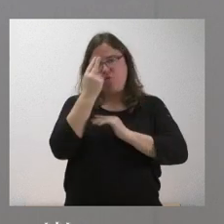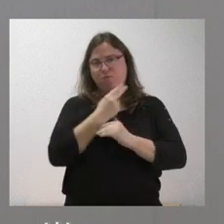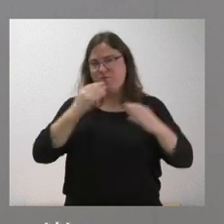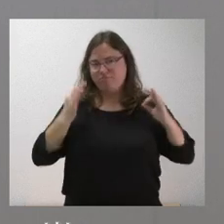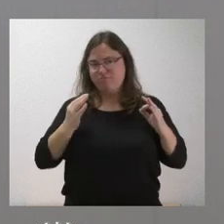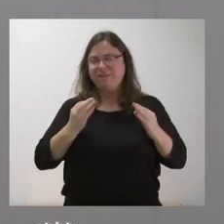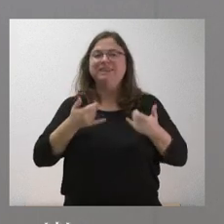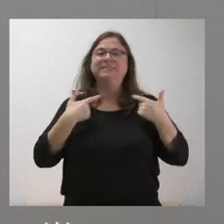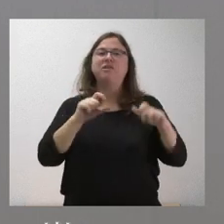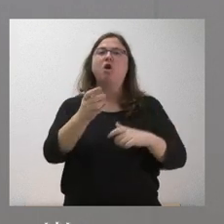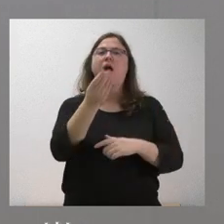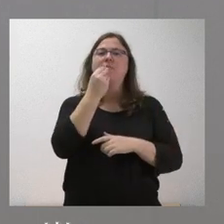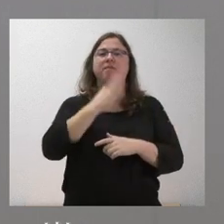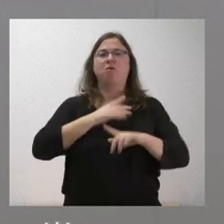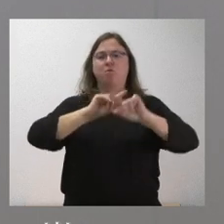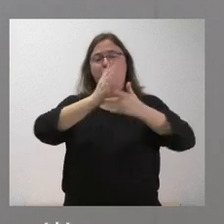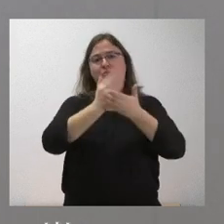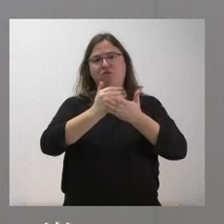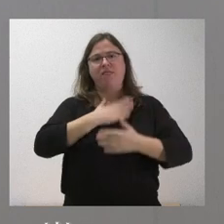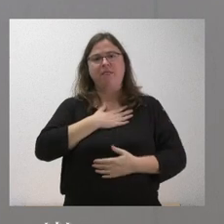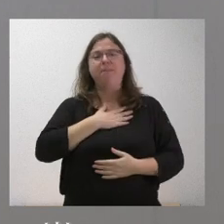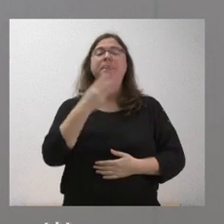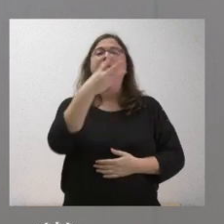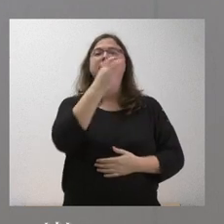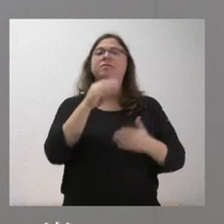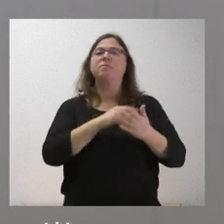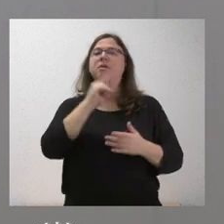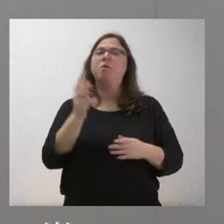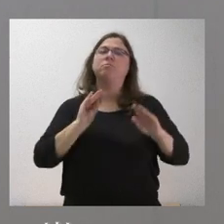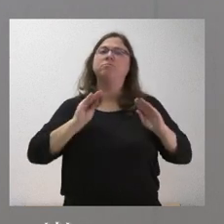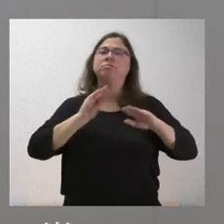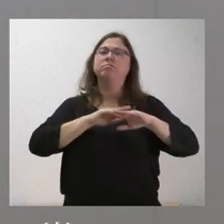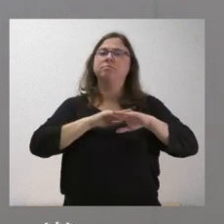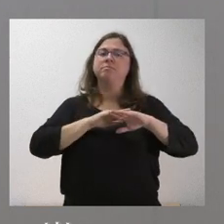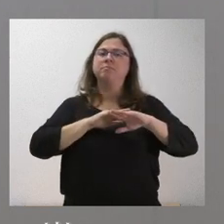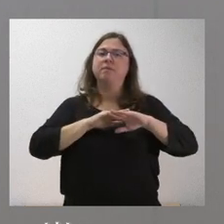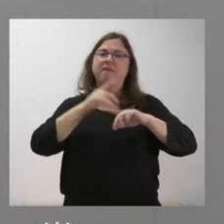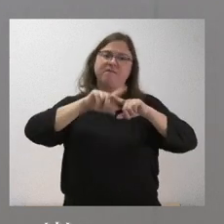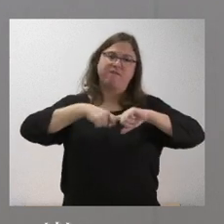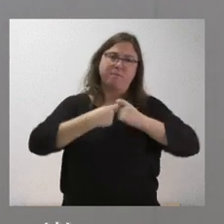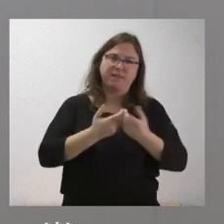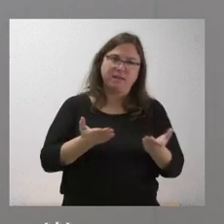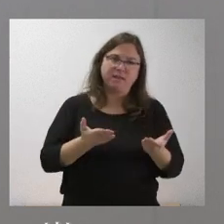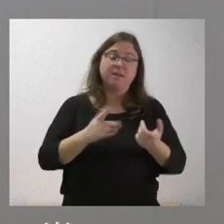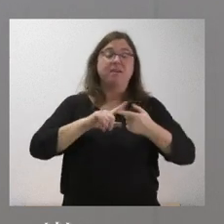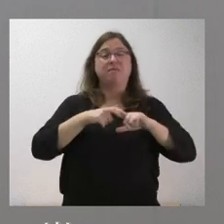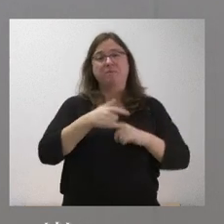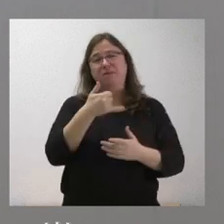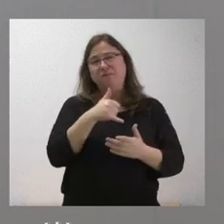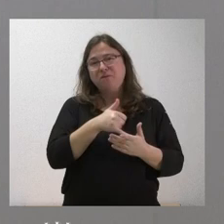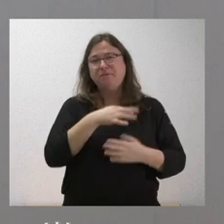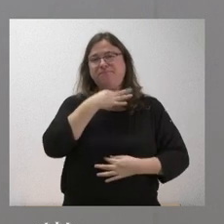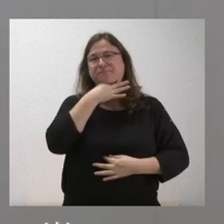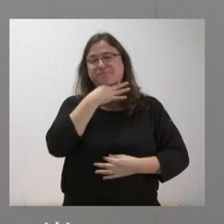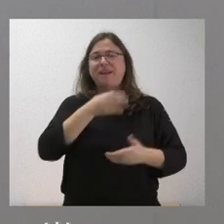sector alimentario en nuestra comunidad Autónoma 300,000 es lo que destinamos a familias más desfavorecidas a través del